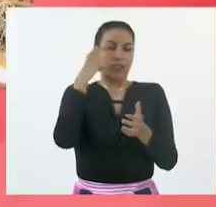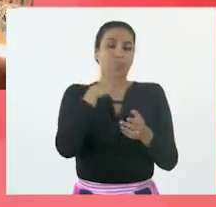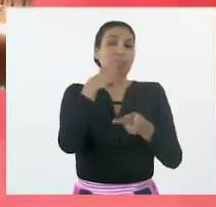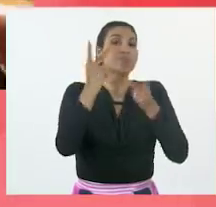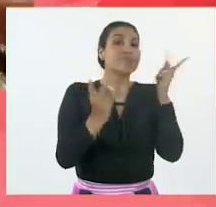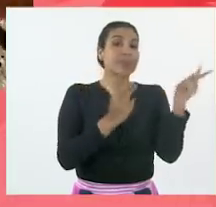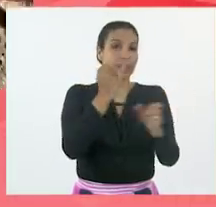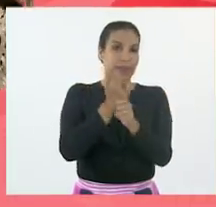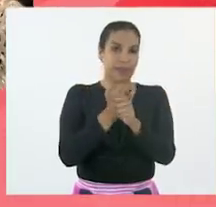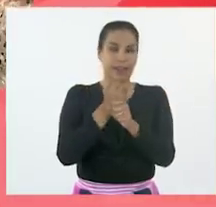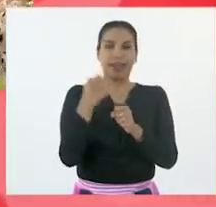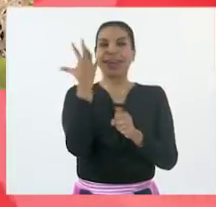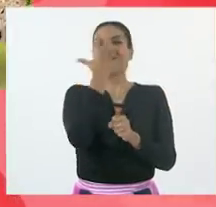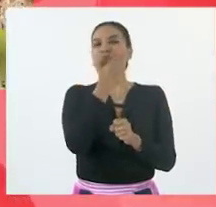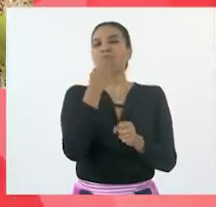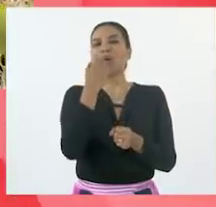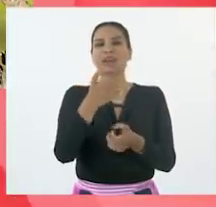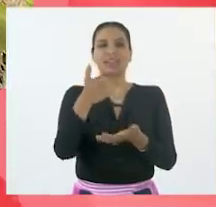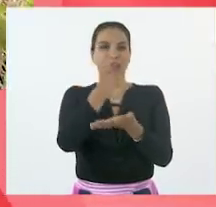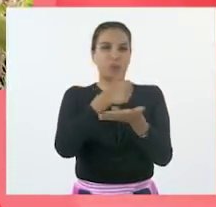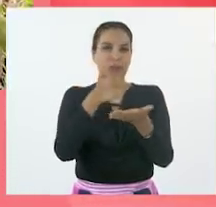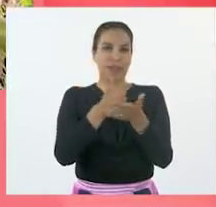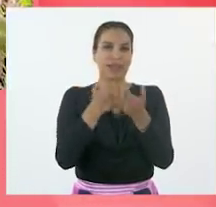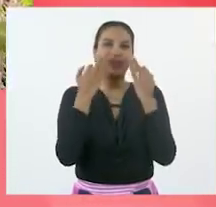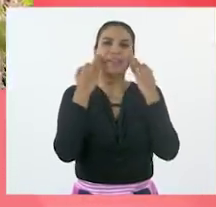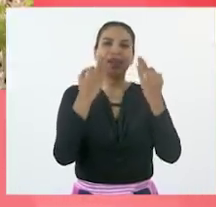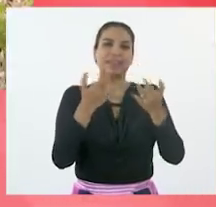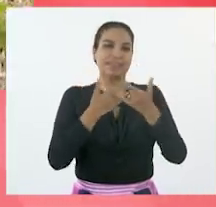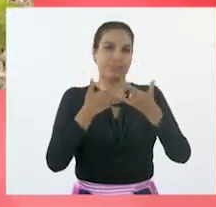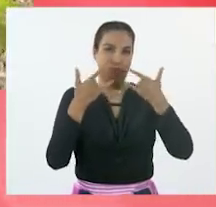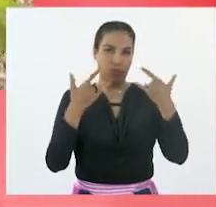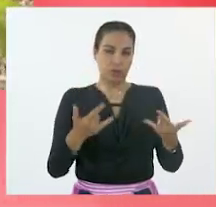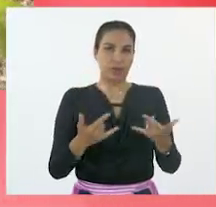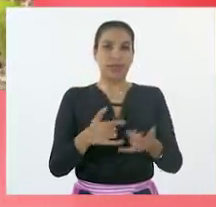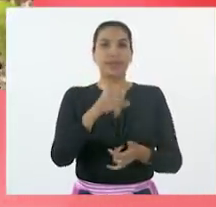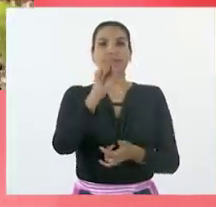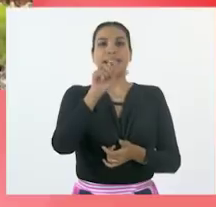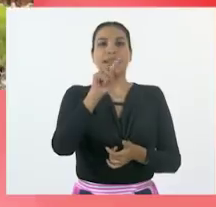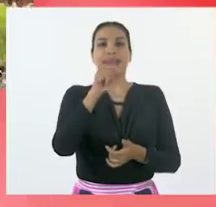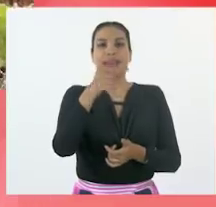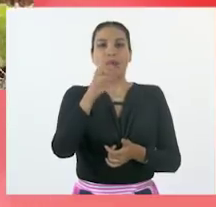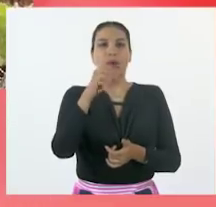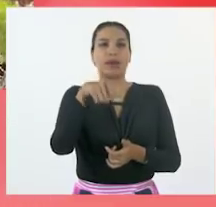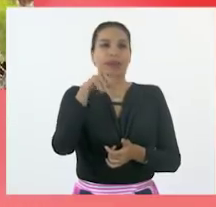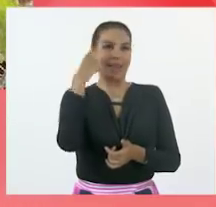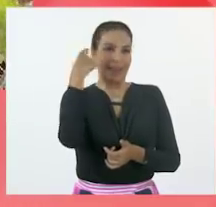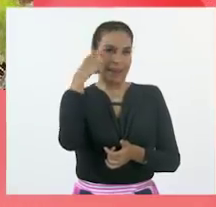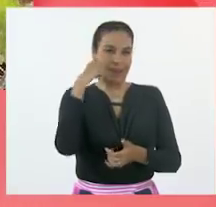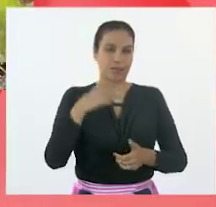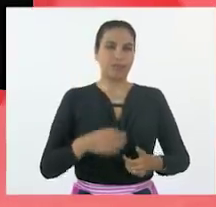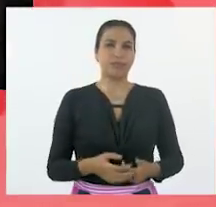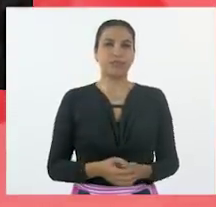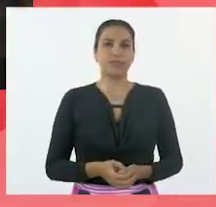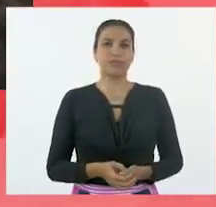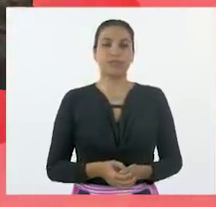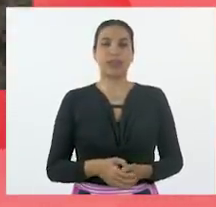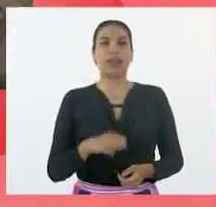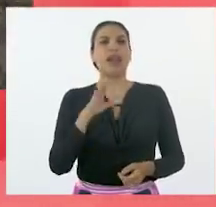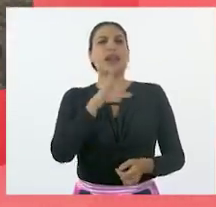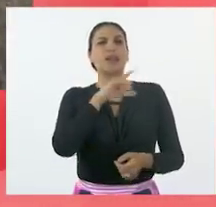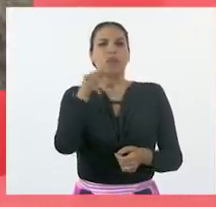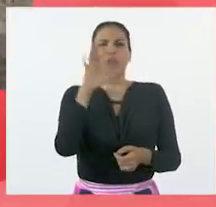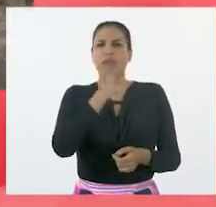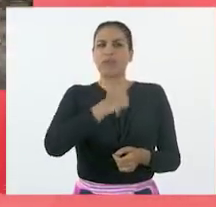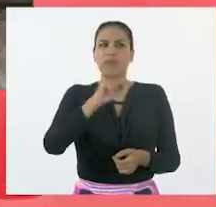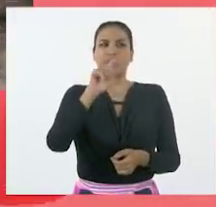nuestra encuesta, es una hermosa ciudad testigo de la historia: Santiago de Querétaro. El famoso